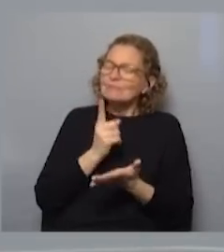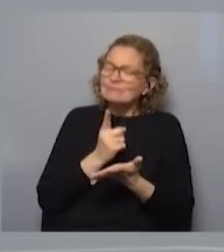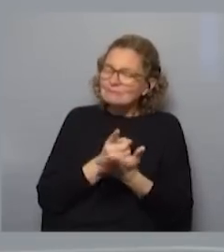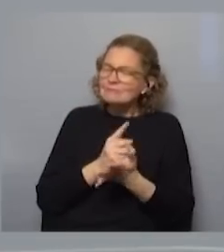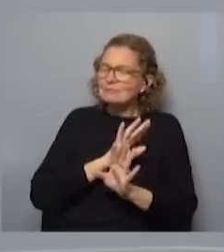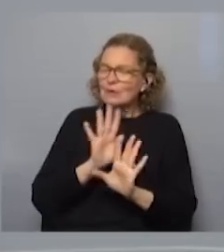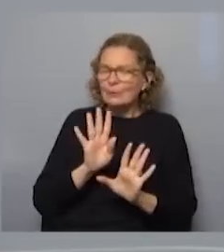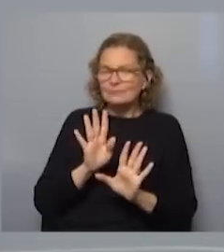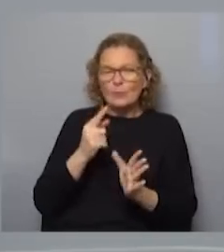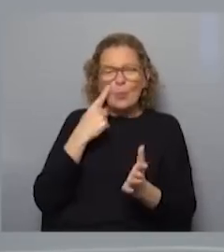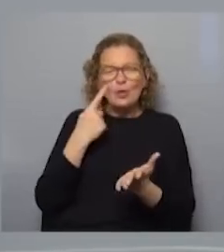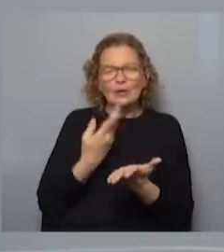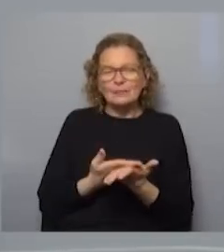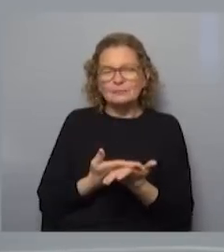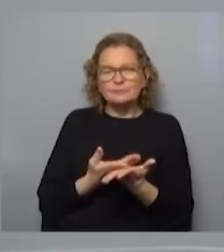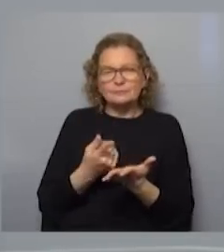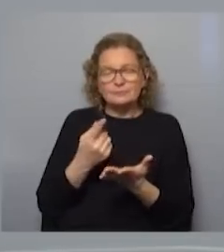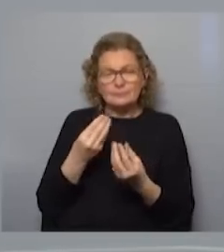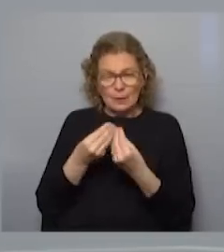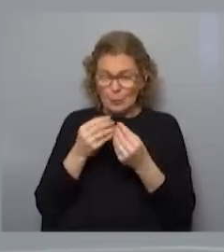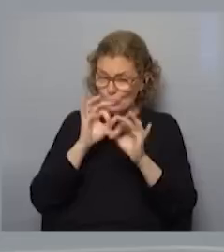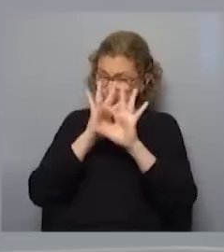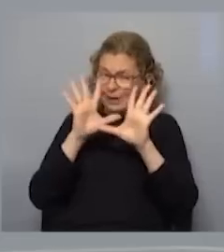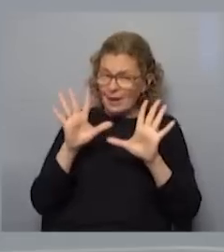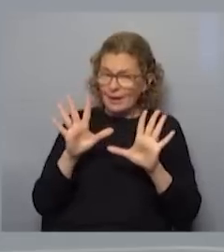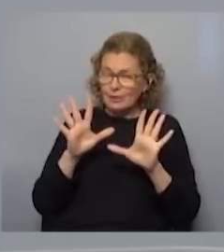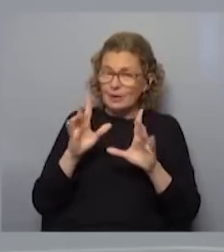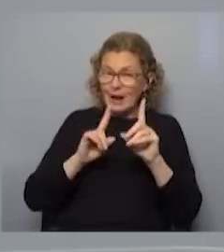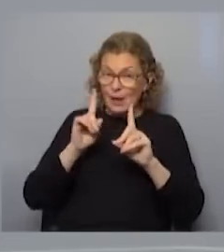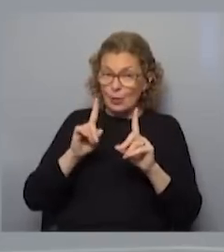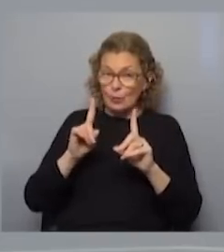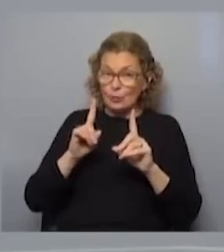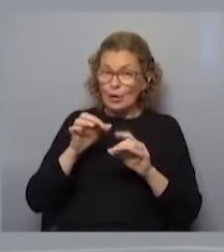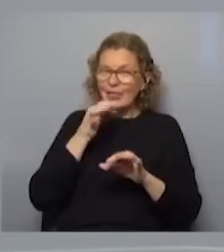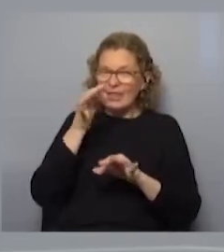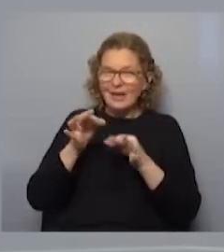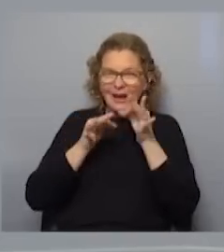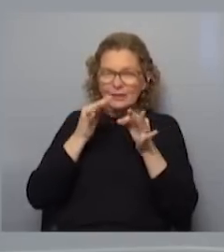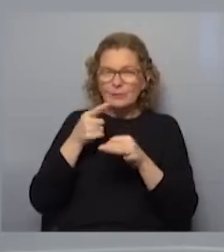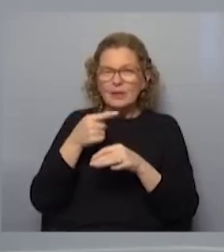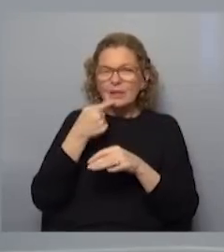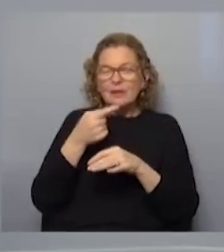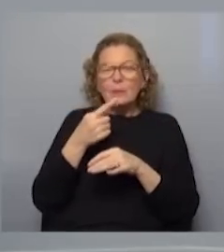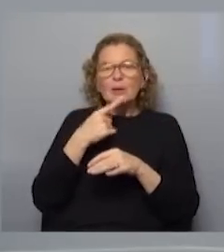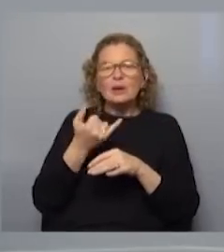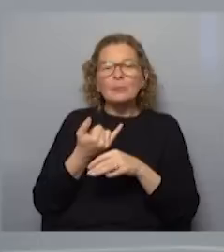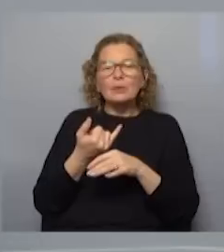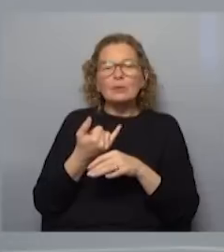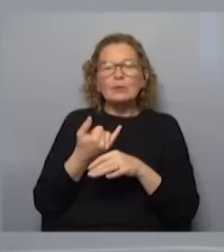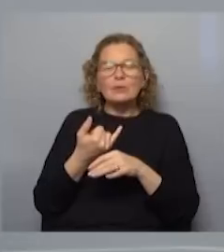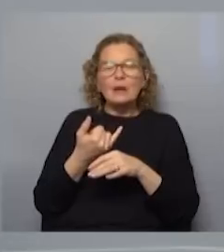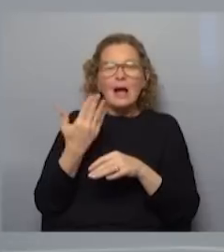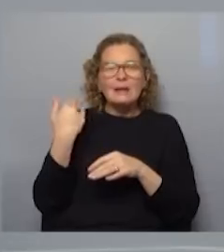Pero hay elementos muy claros en algunas de las declaraciones por ejemplo voy a citar la del